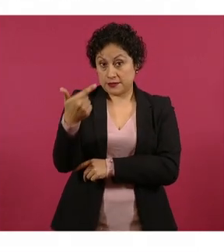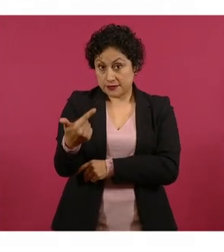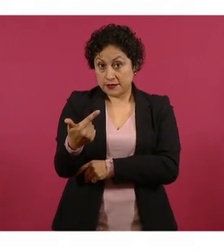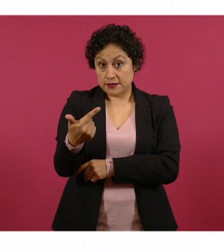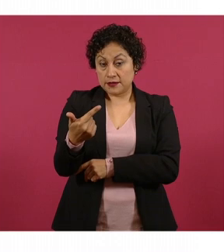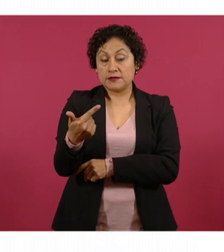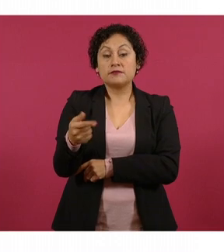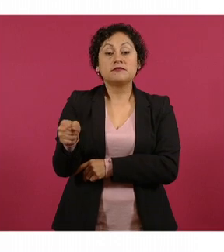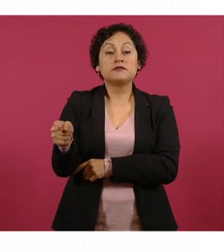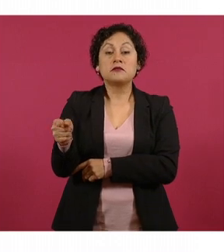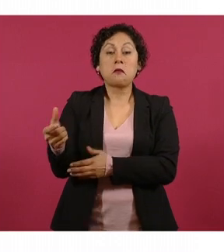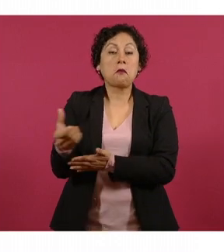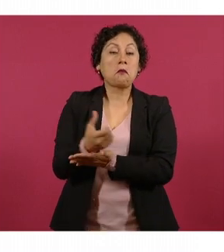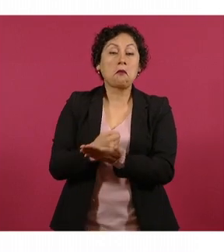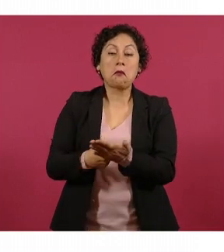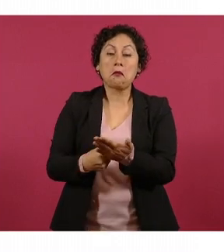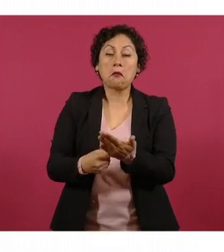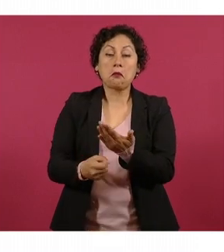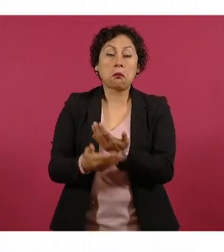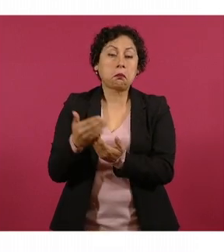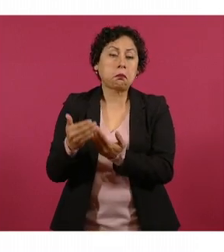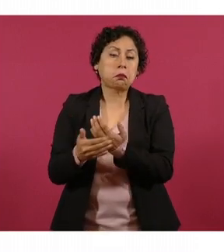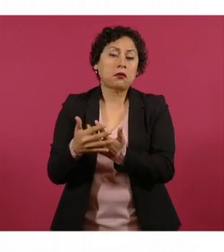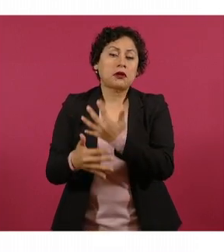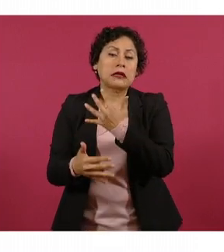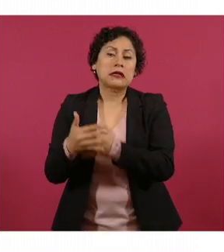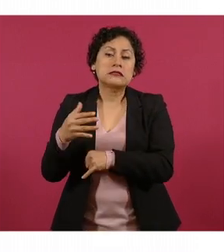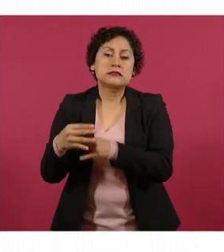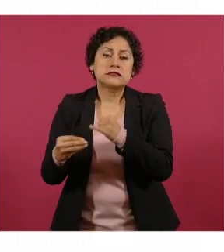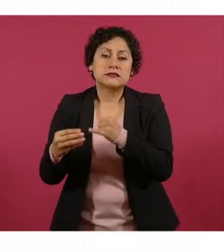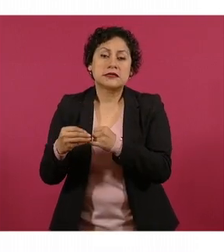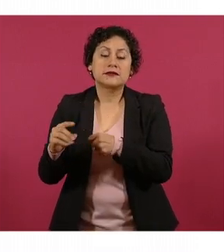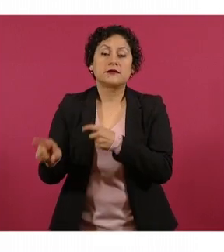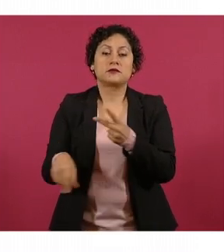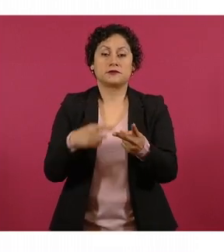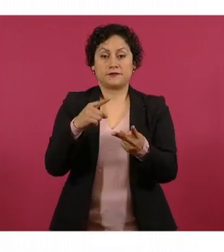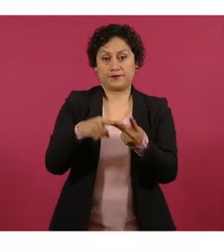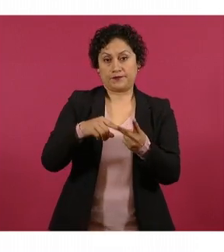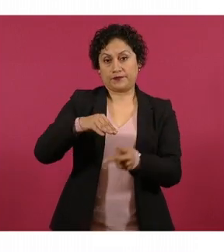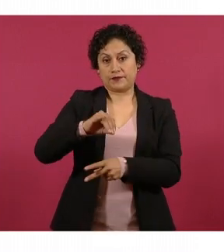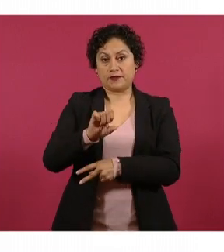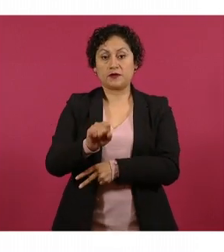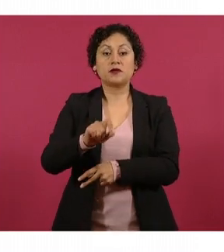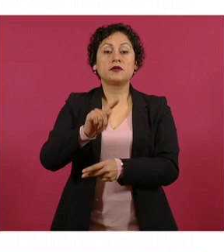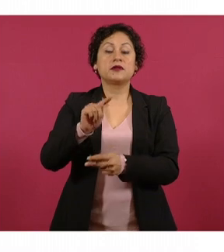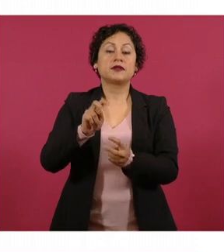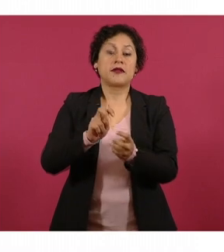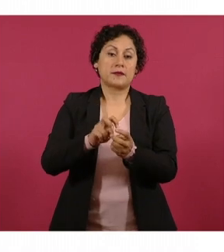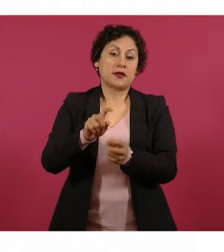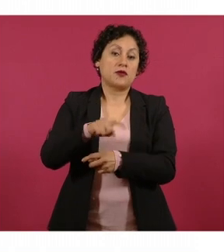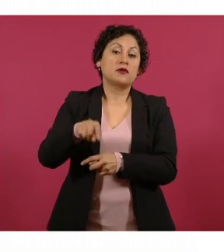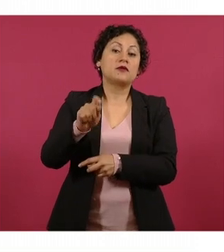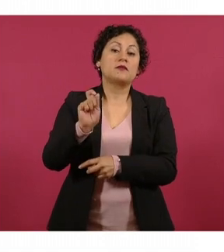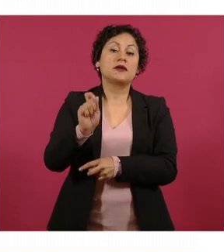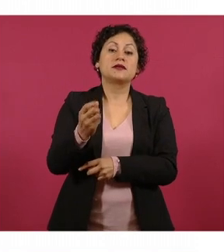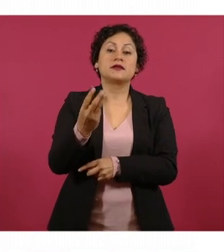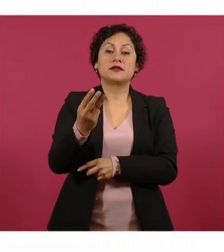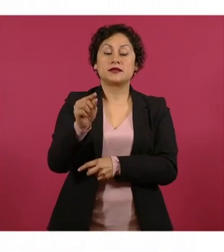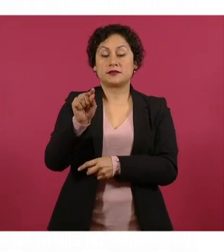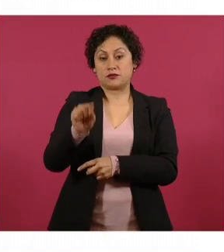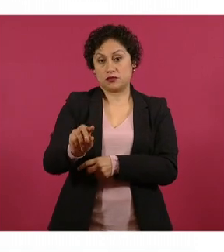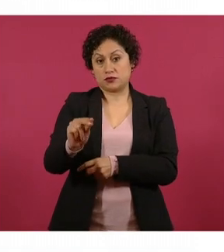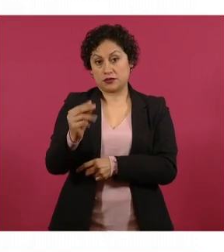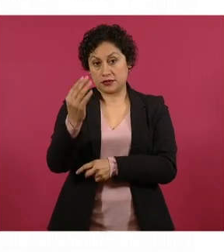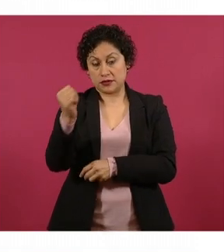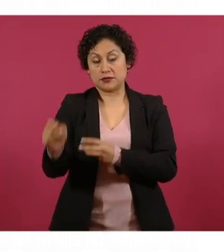y únicamente 15 centavos de ganancia. Nexum en Tampico, 23 con 89 pesos, Punto Más en